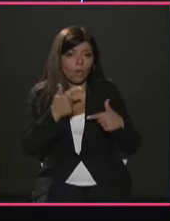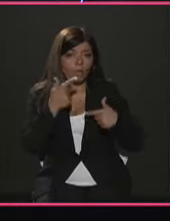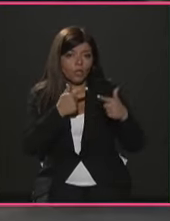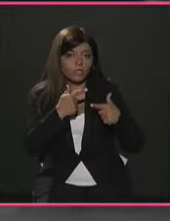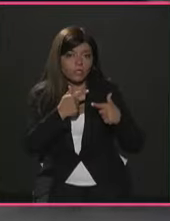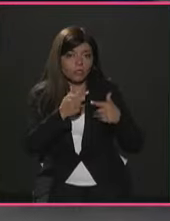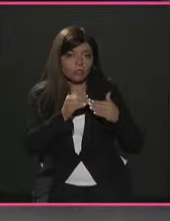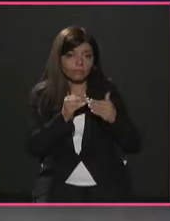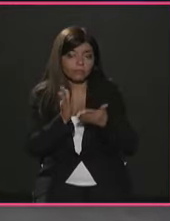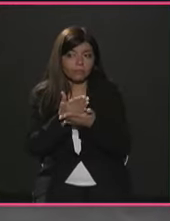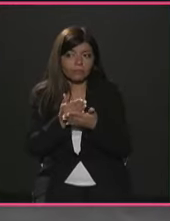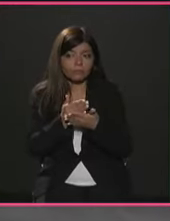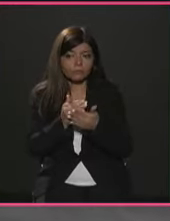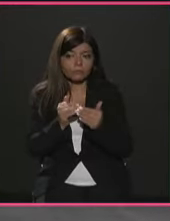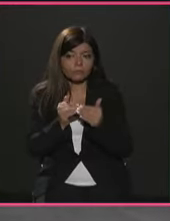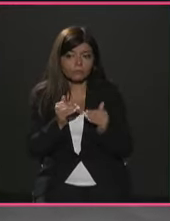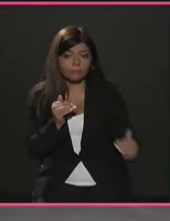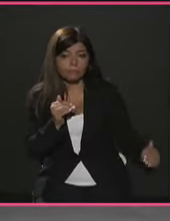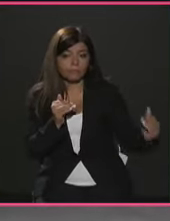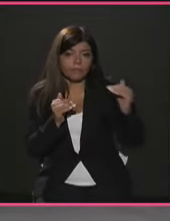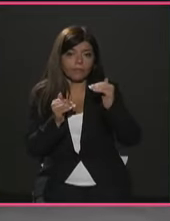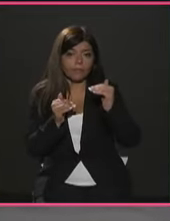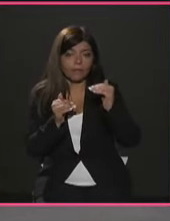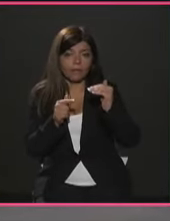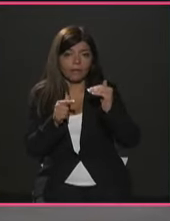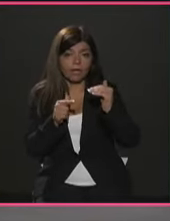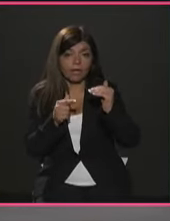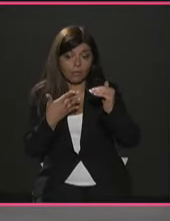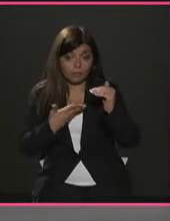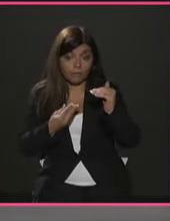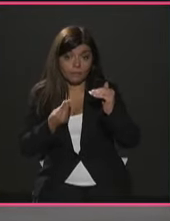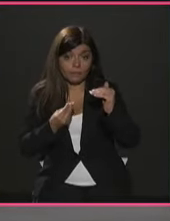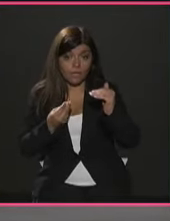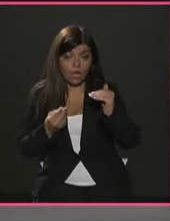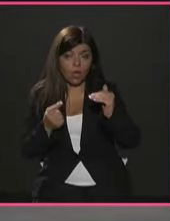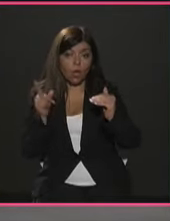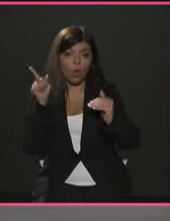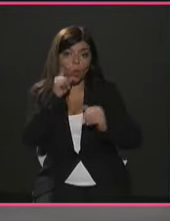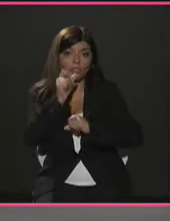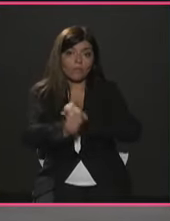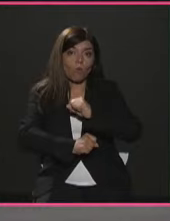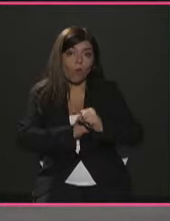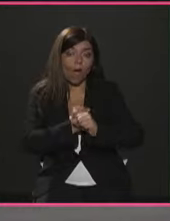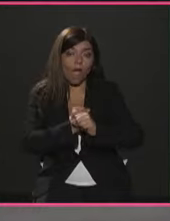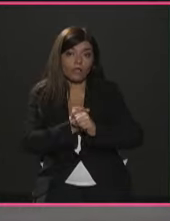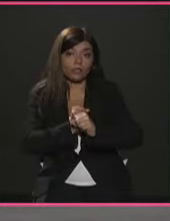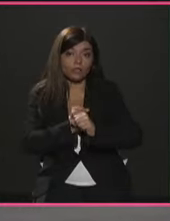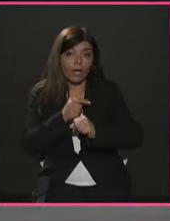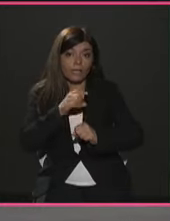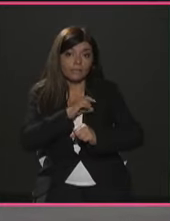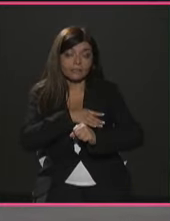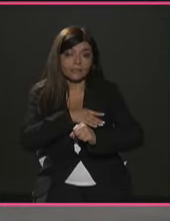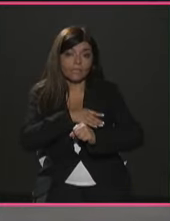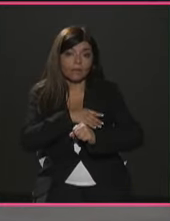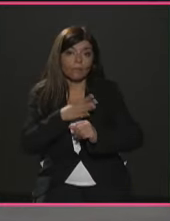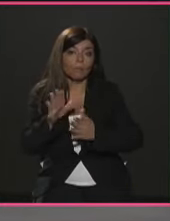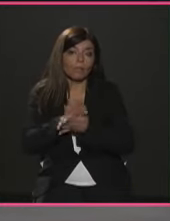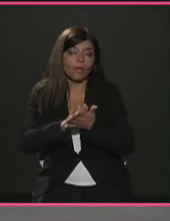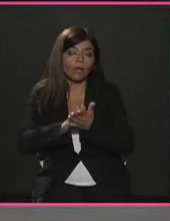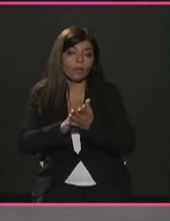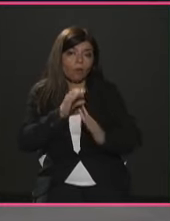planificación y esto ha ocurrido en los últimos años en Chile a propósito de la irrupción masiva eh de las